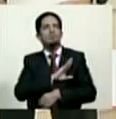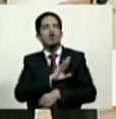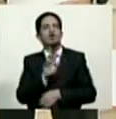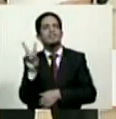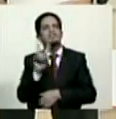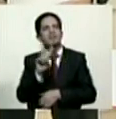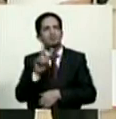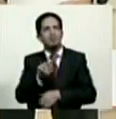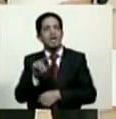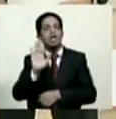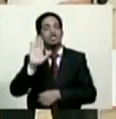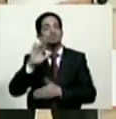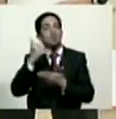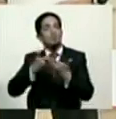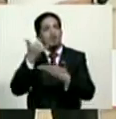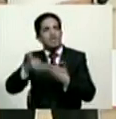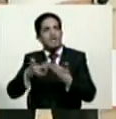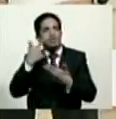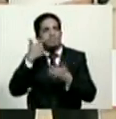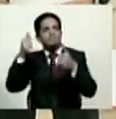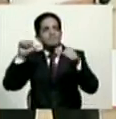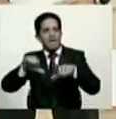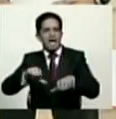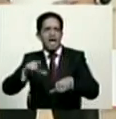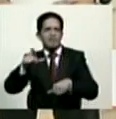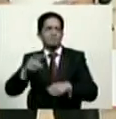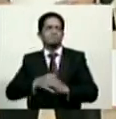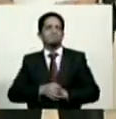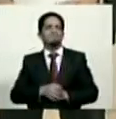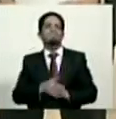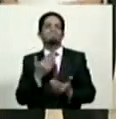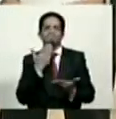es otro fracaso político. Muchísimas gracias.